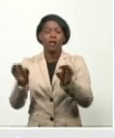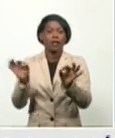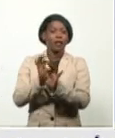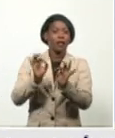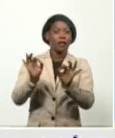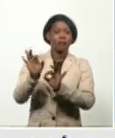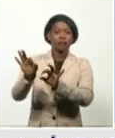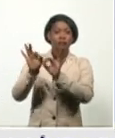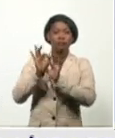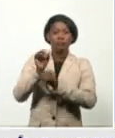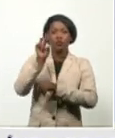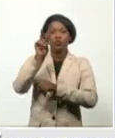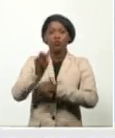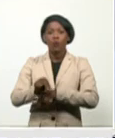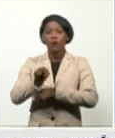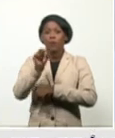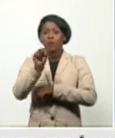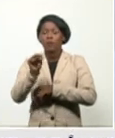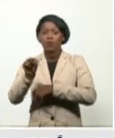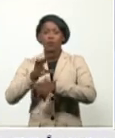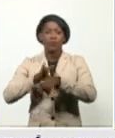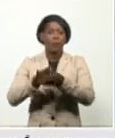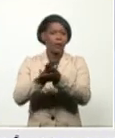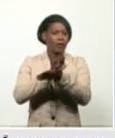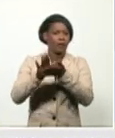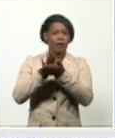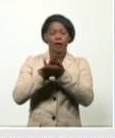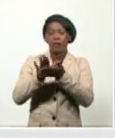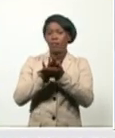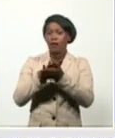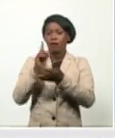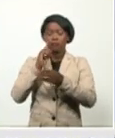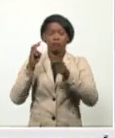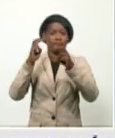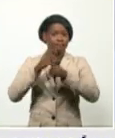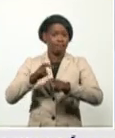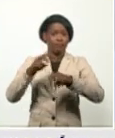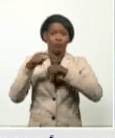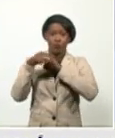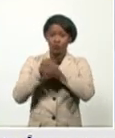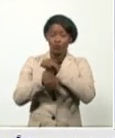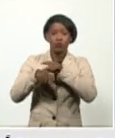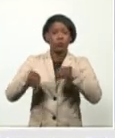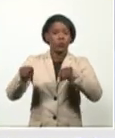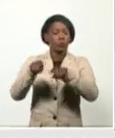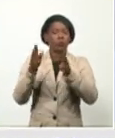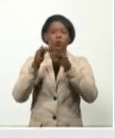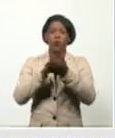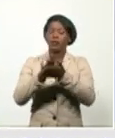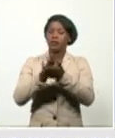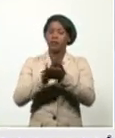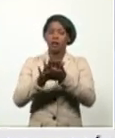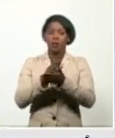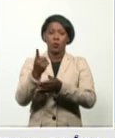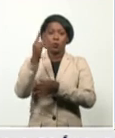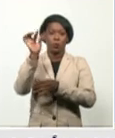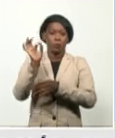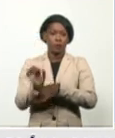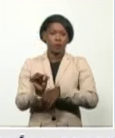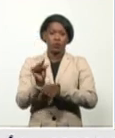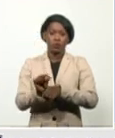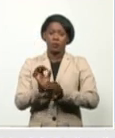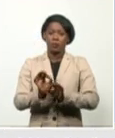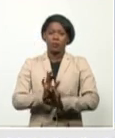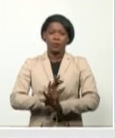nuevos casos, ni con síntomas, ni confirmados. Ahora, eso se sigue estudiando